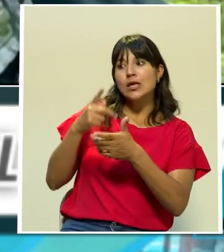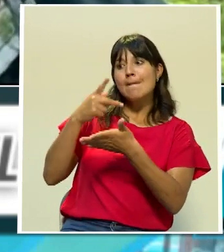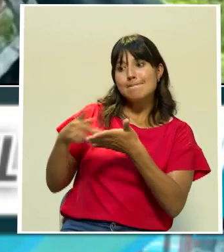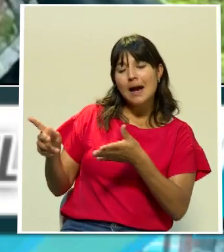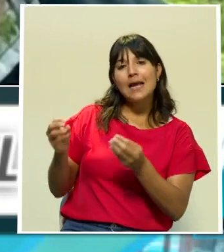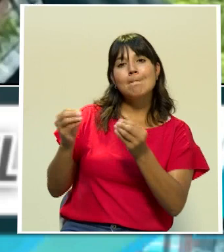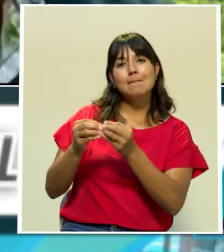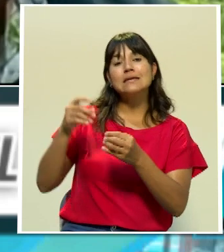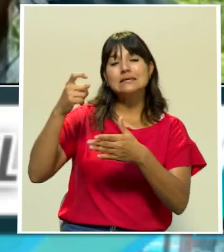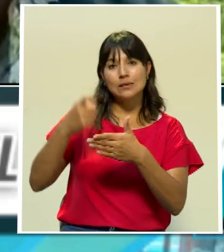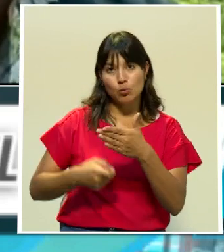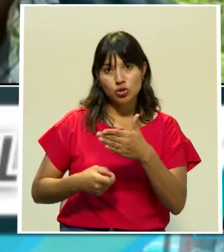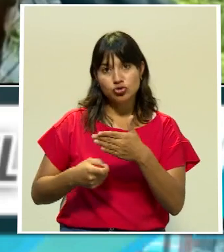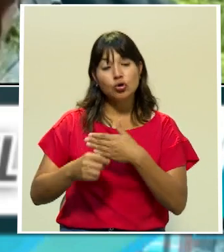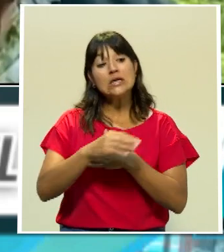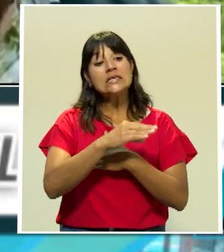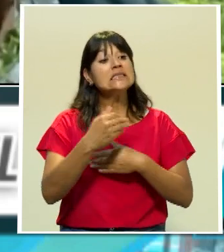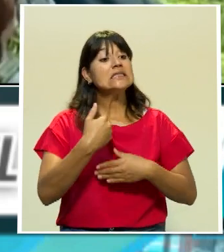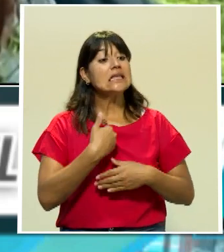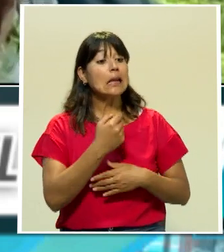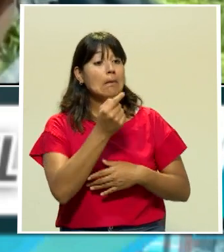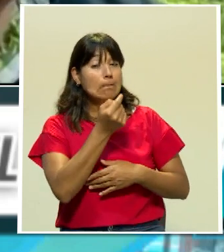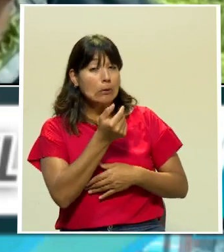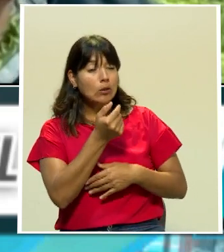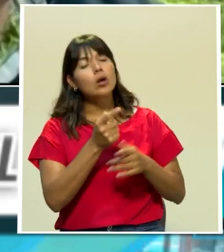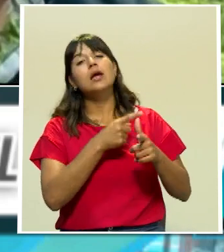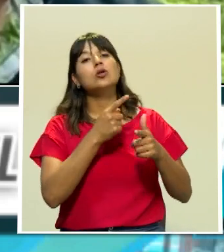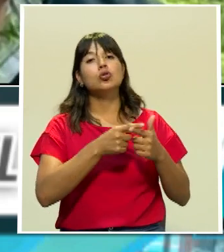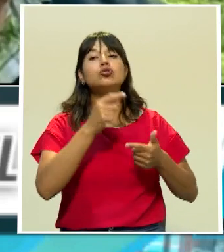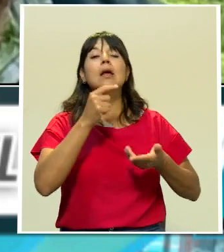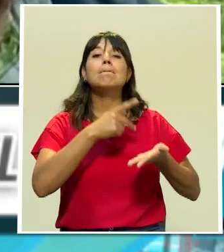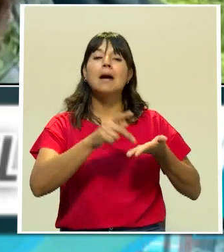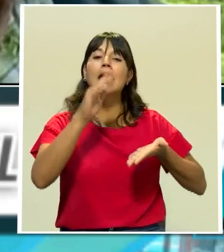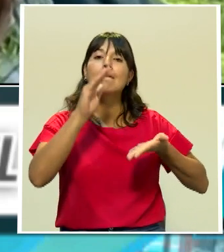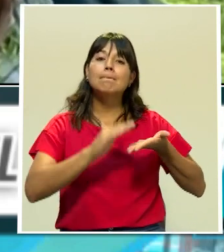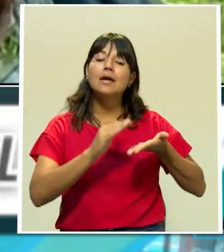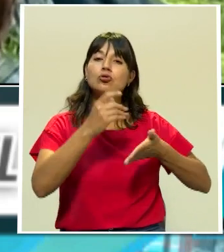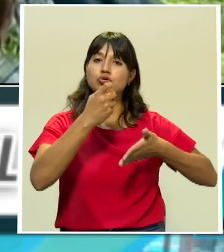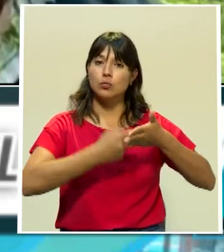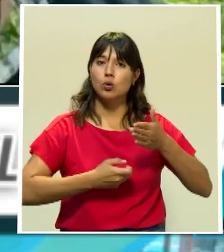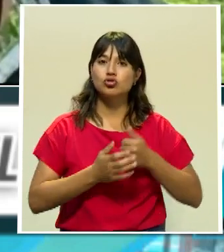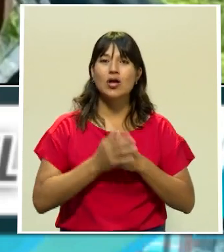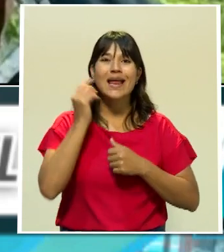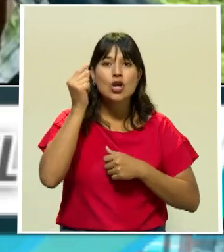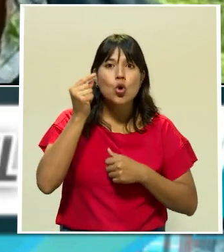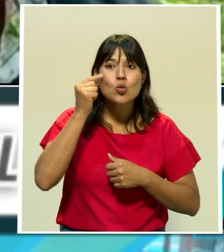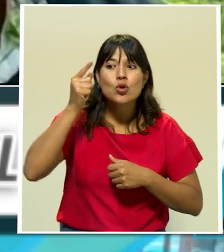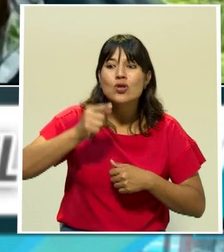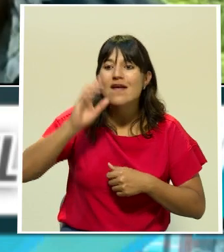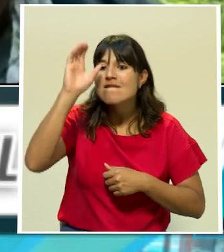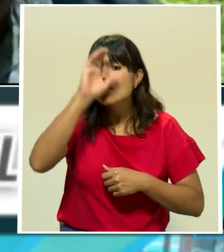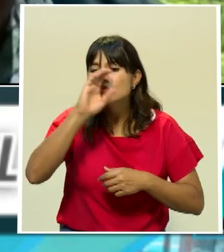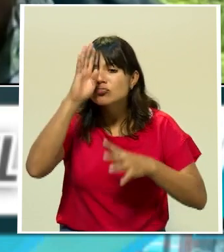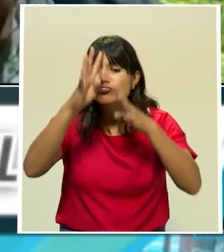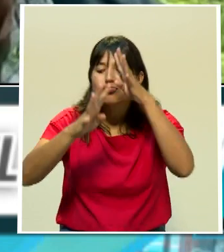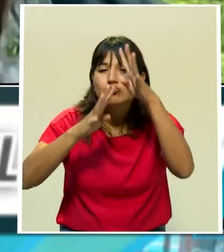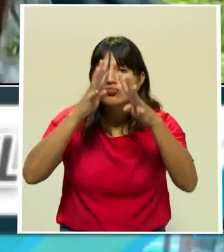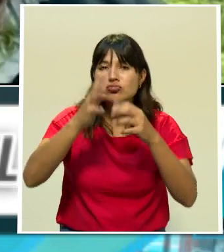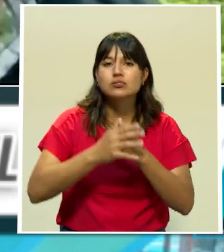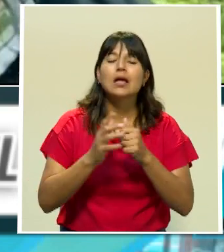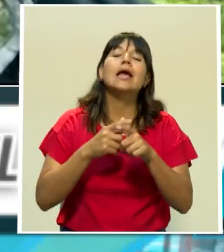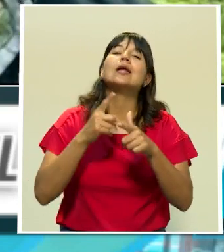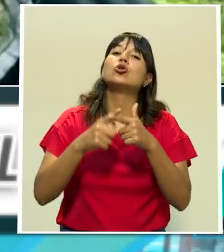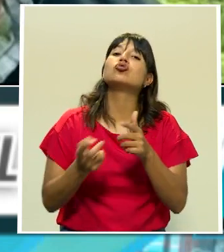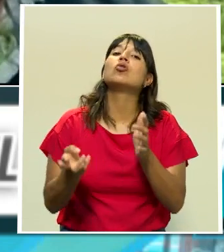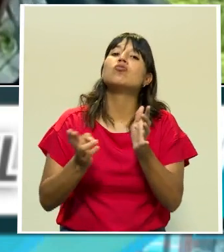derecho, donde el Estado sí tiene que buscar una mayor eficiencia. Entonces, lo mismo insisto,